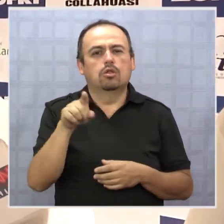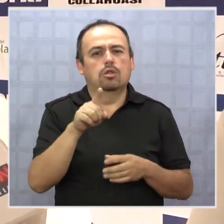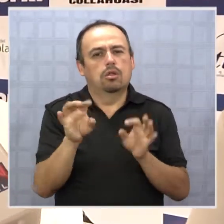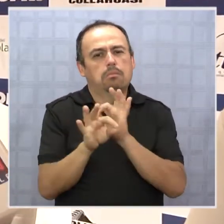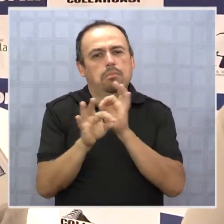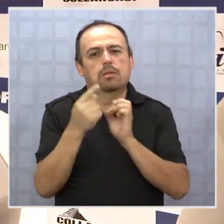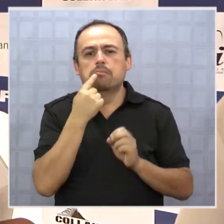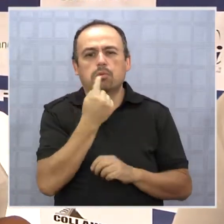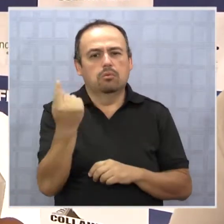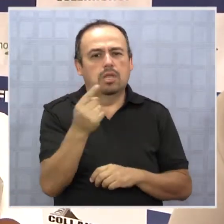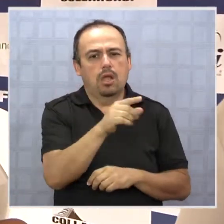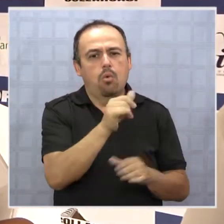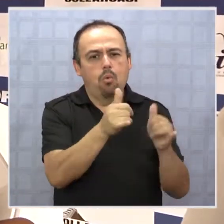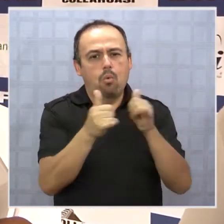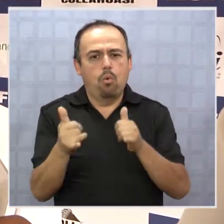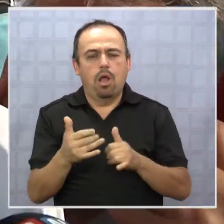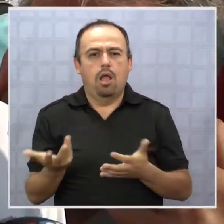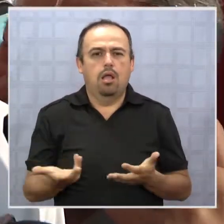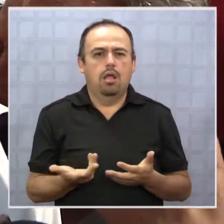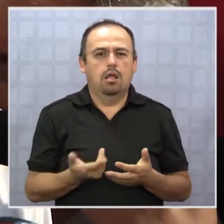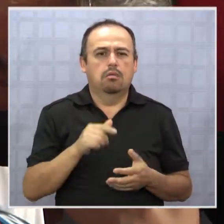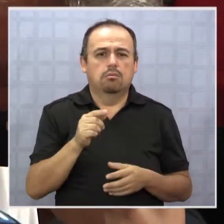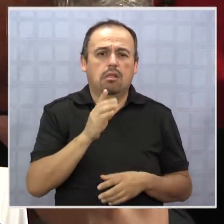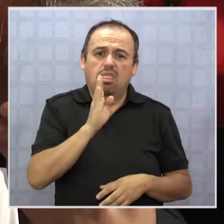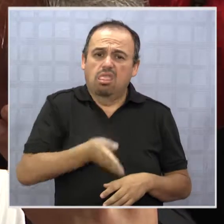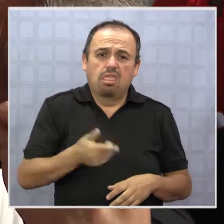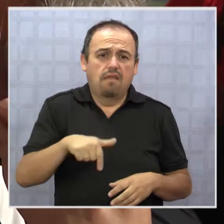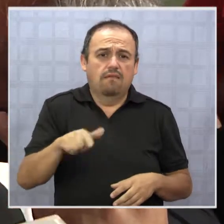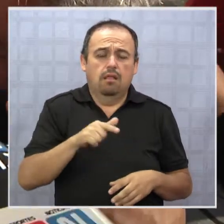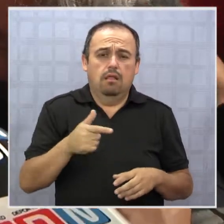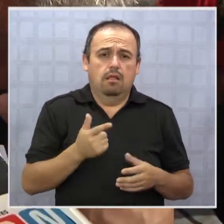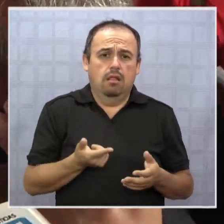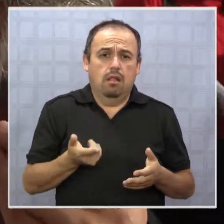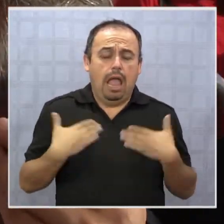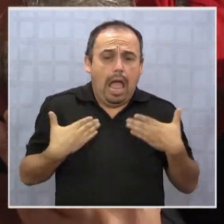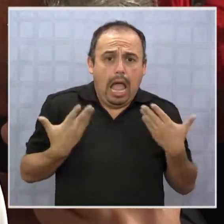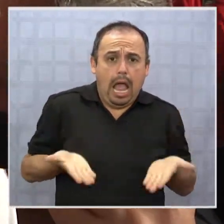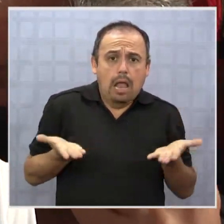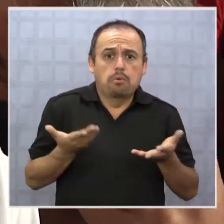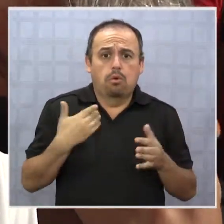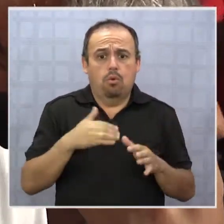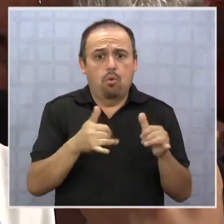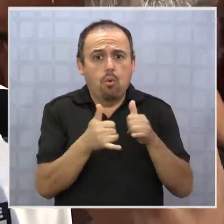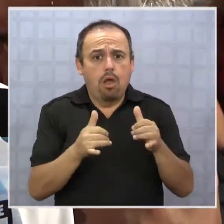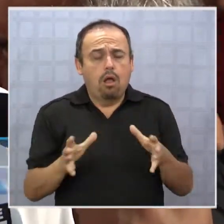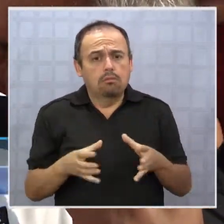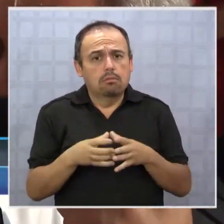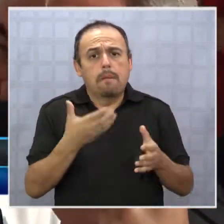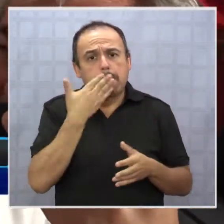No, eso se lo tenés que explicar, a preguntárselo a ellos. Tenemos que levantar, tenemos que mejorar el juego. Si no mejoramos,